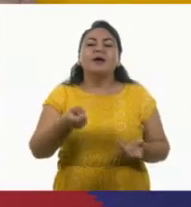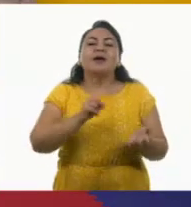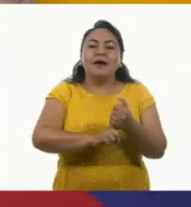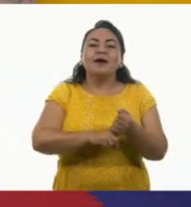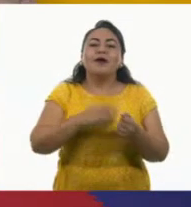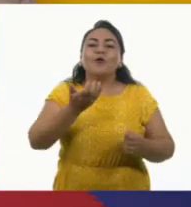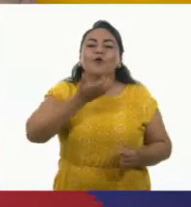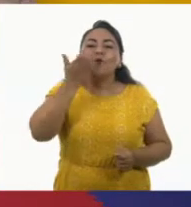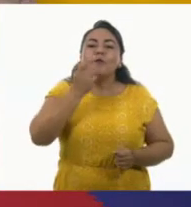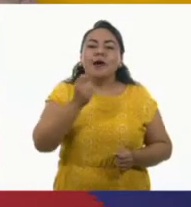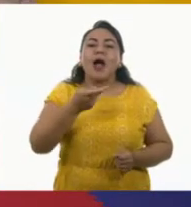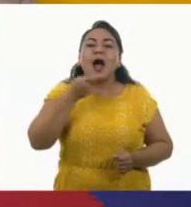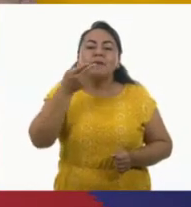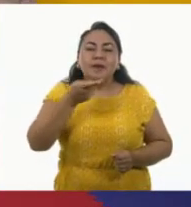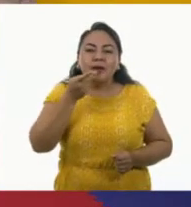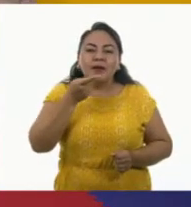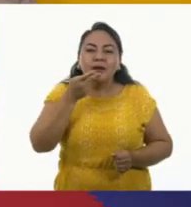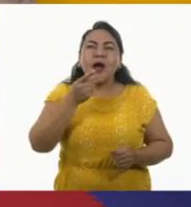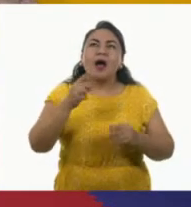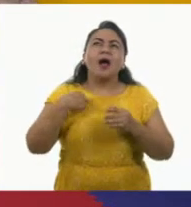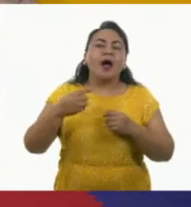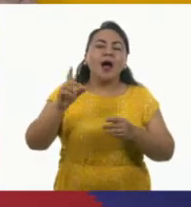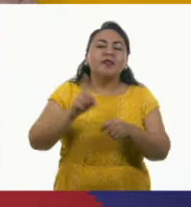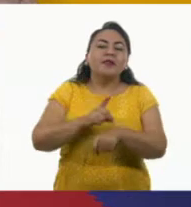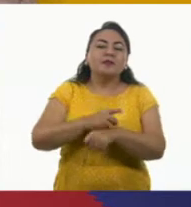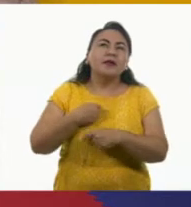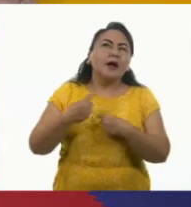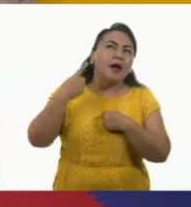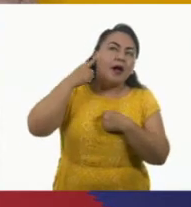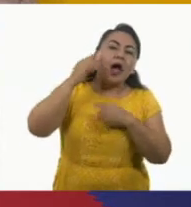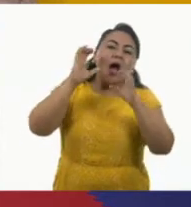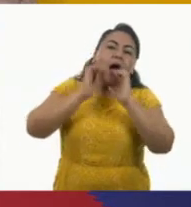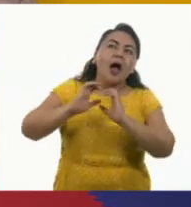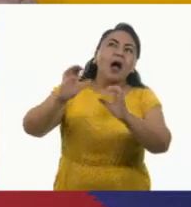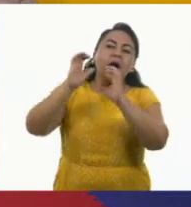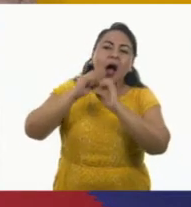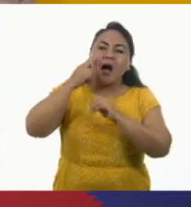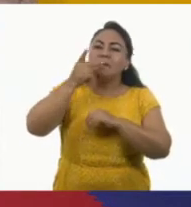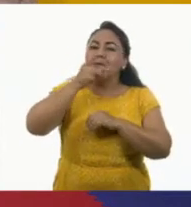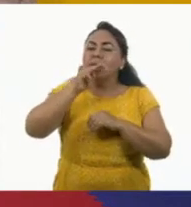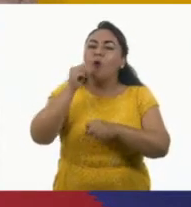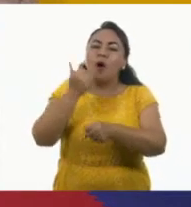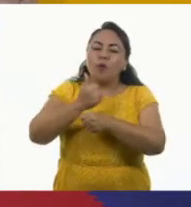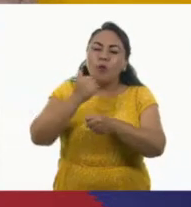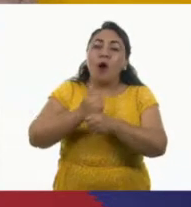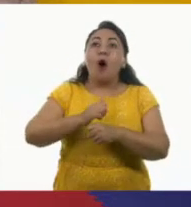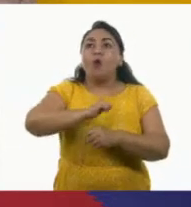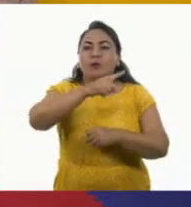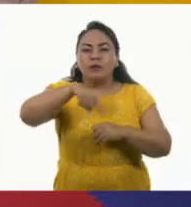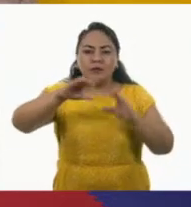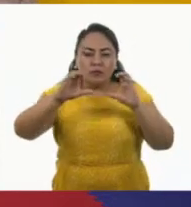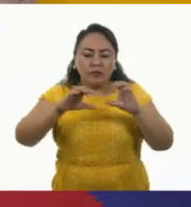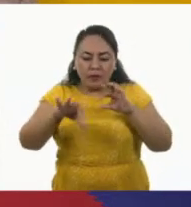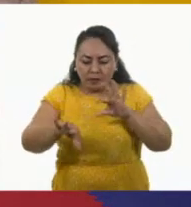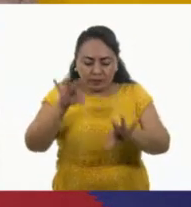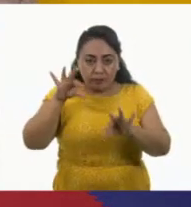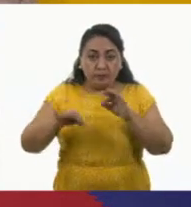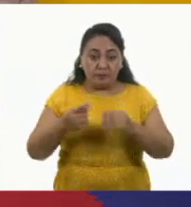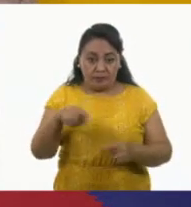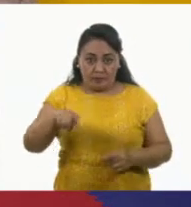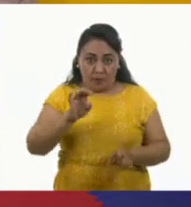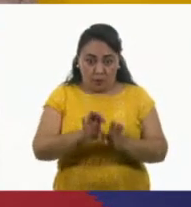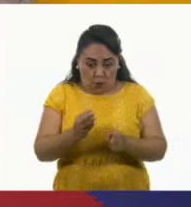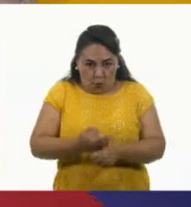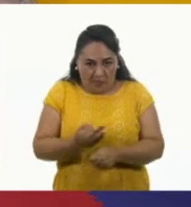la tradición oral. Nos las cantaron nuestros padres y abuelos. Otras conviene buscarlas cuidadosamente, porque muchas de las